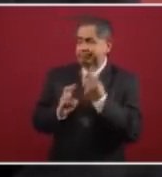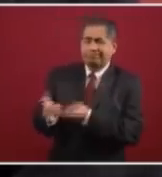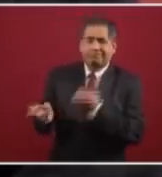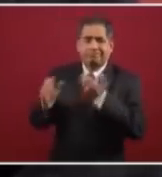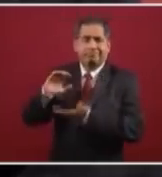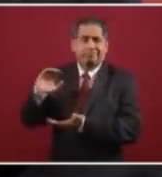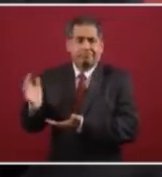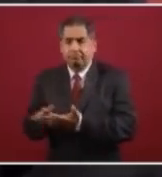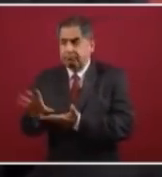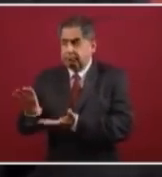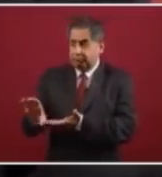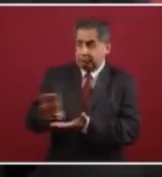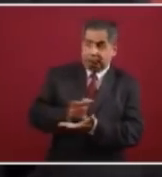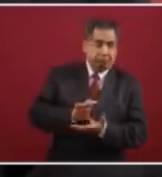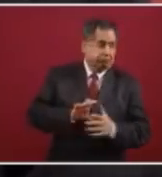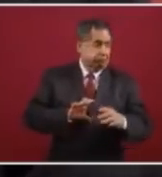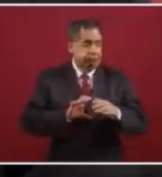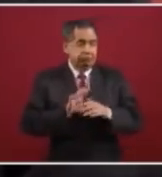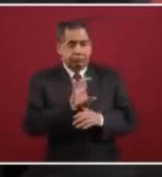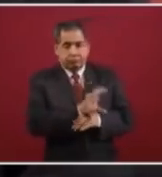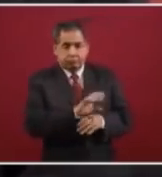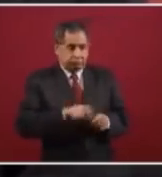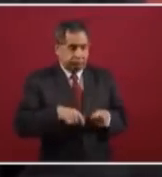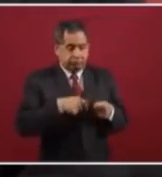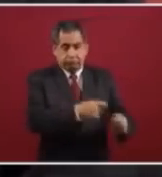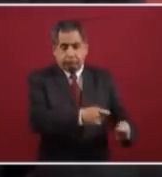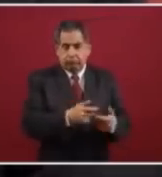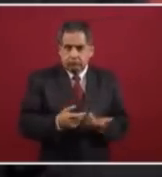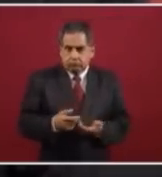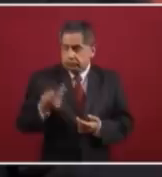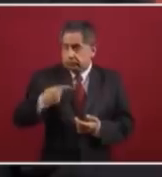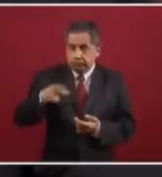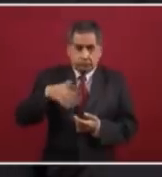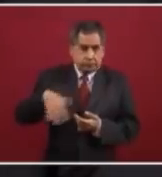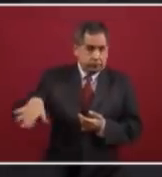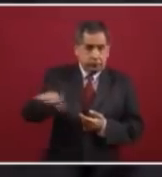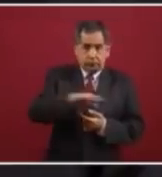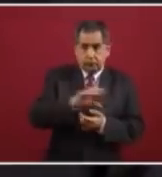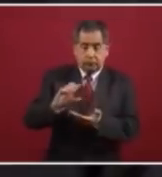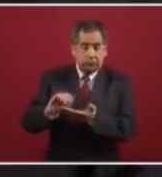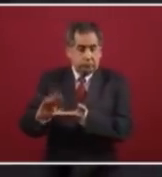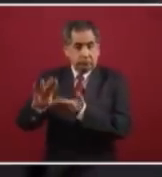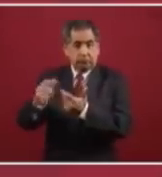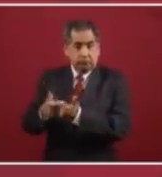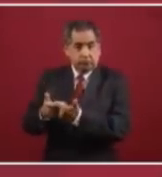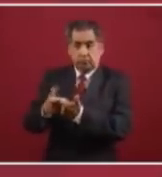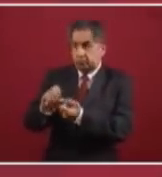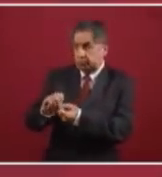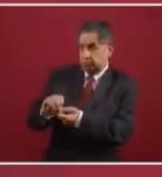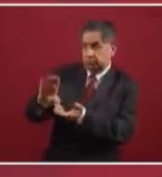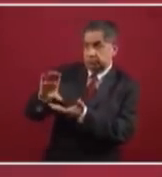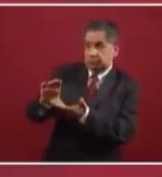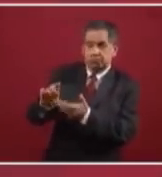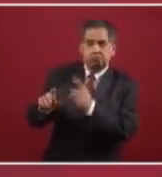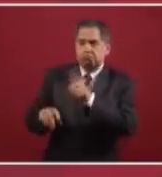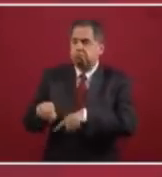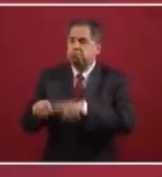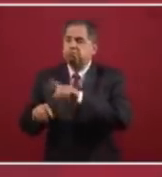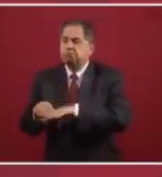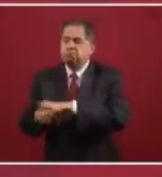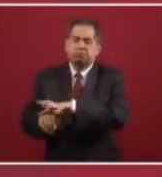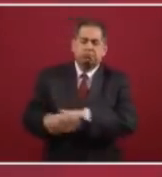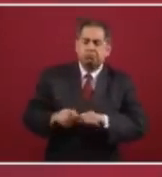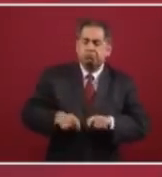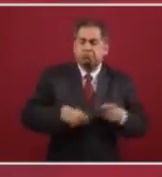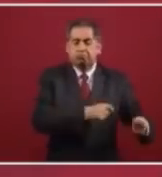bienes de la sociedad, de bienes de la colectividad a particulares, nacionales